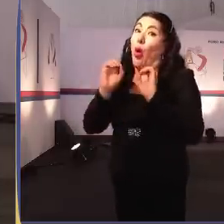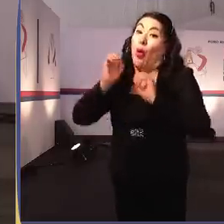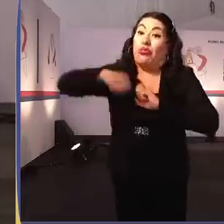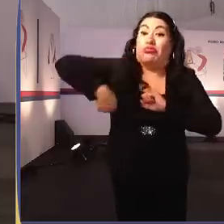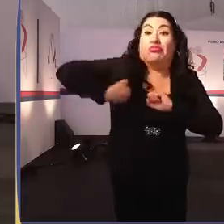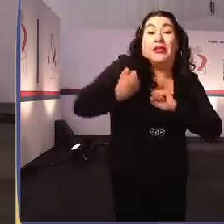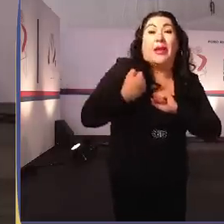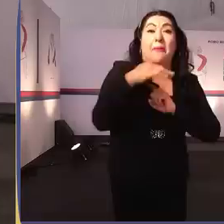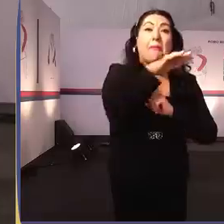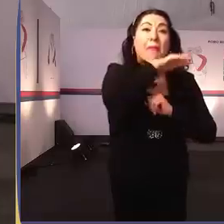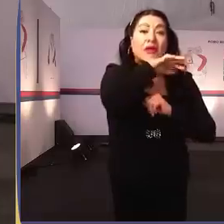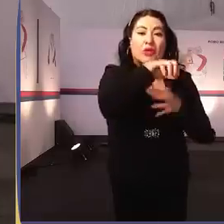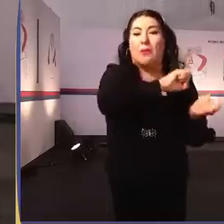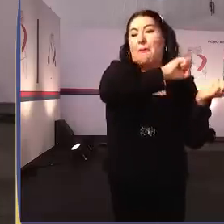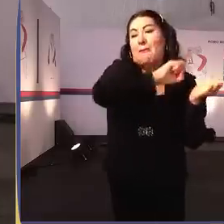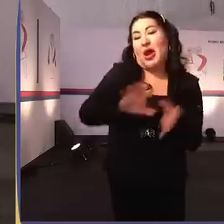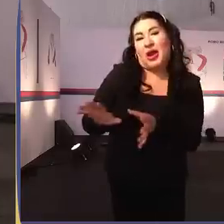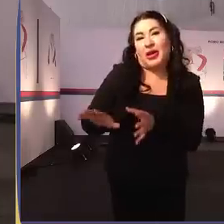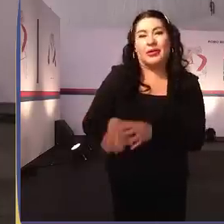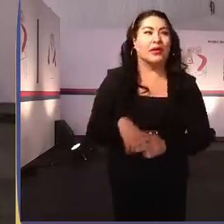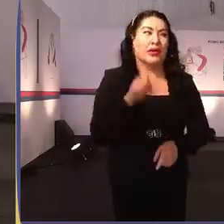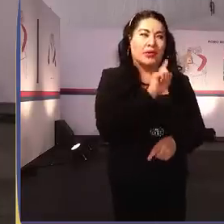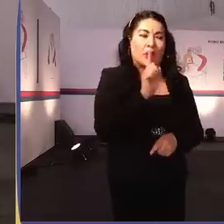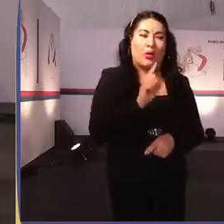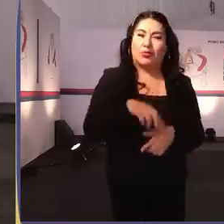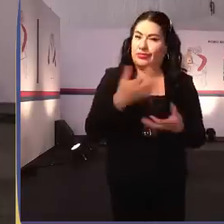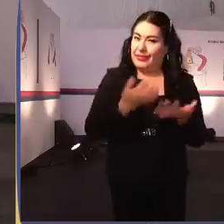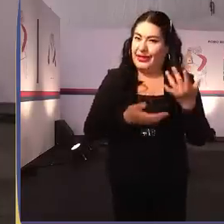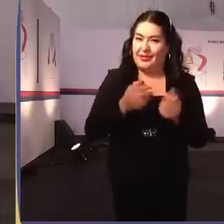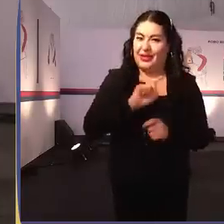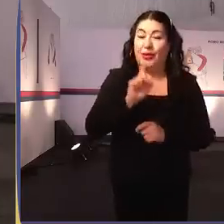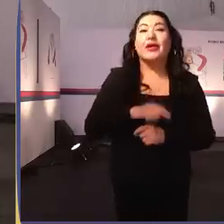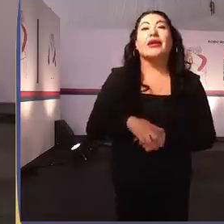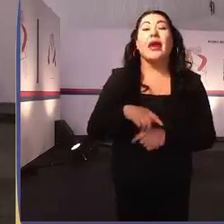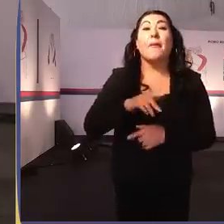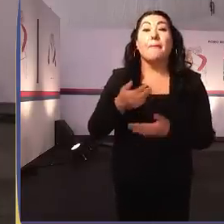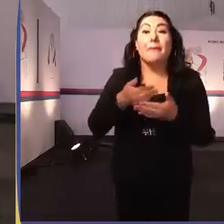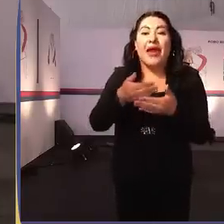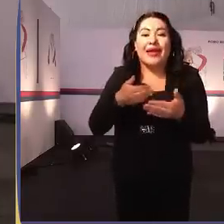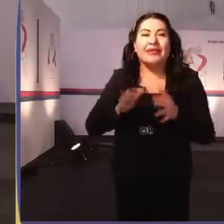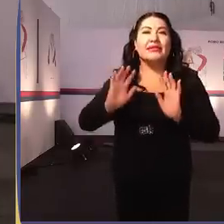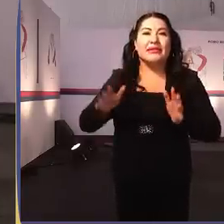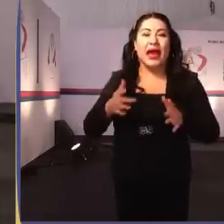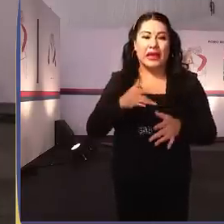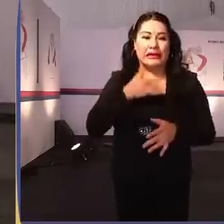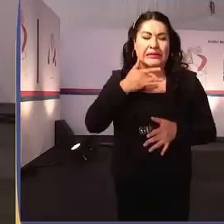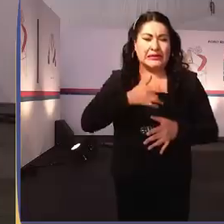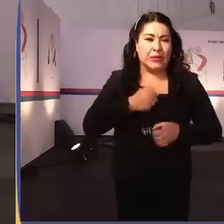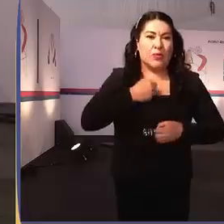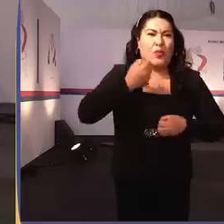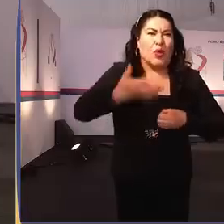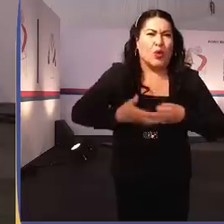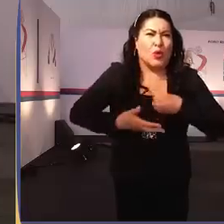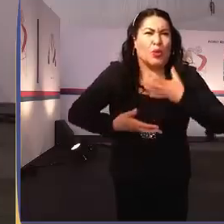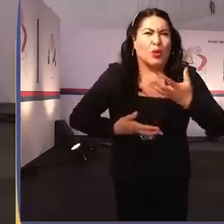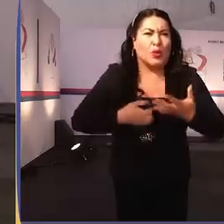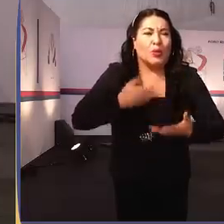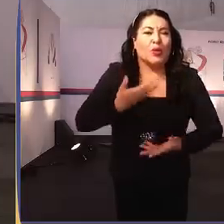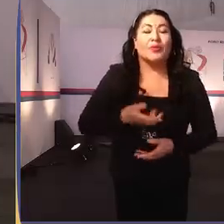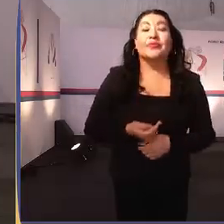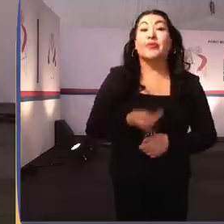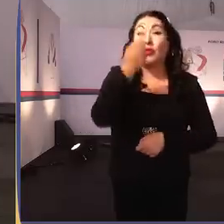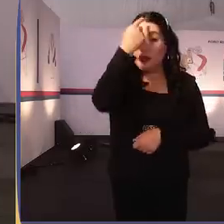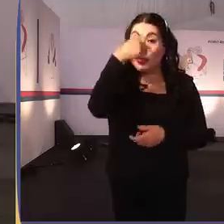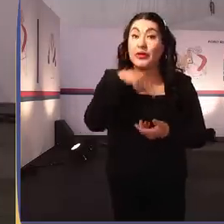tiran a la basura, guárdenlo, no quemen, no destruyan. Pero ya se desahogaron. Yo creo firmemente que todos los